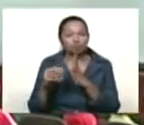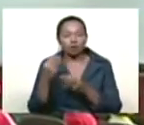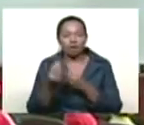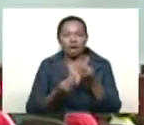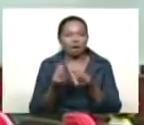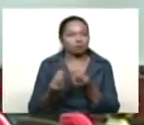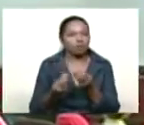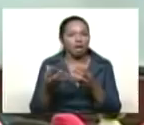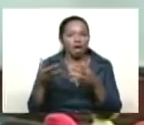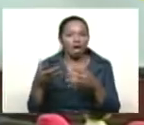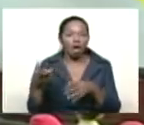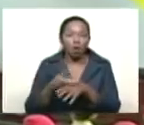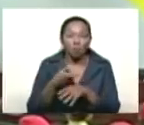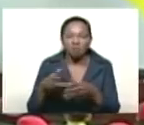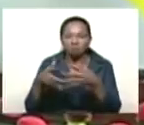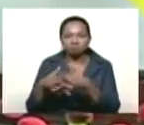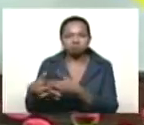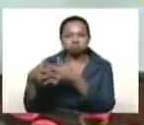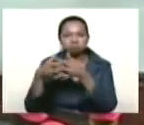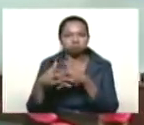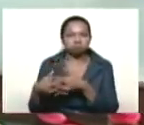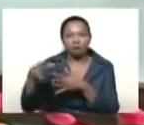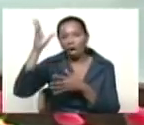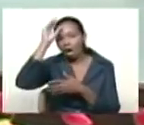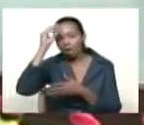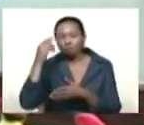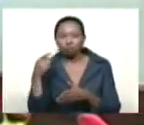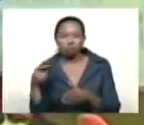gobierno imperialista de Donald Trump contra el pueblo de Venezuela.